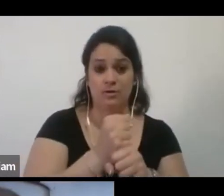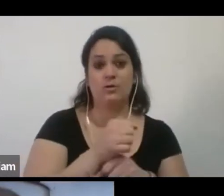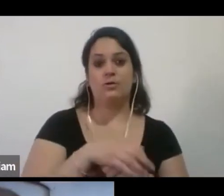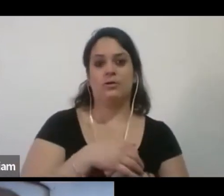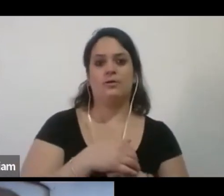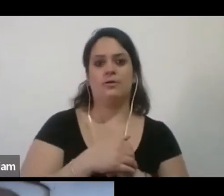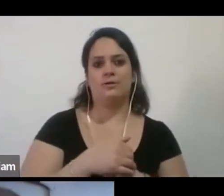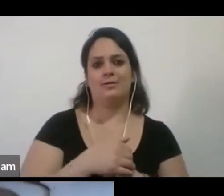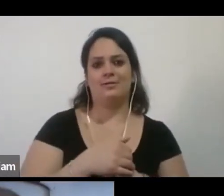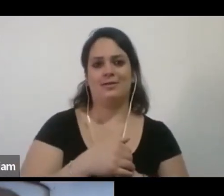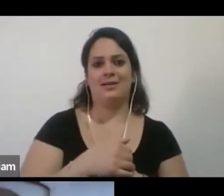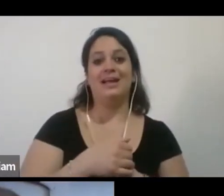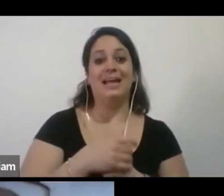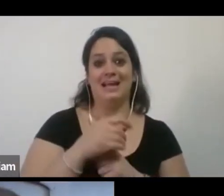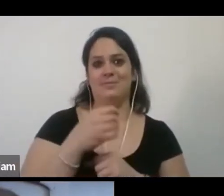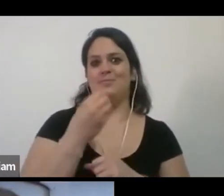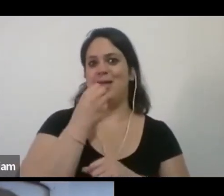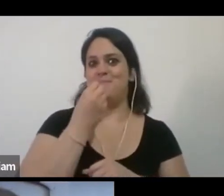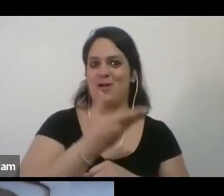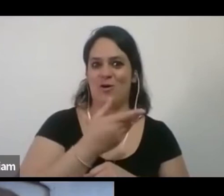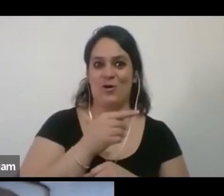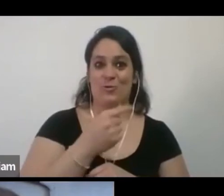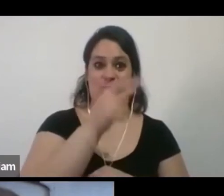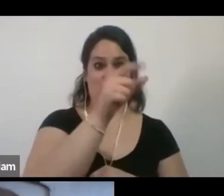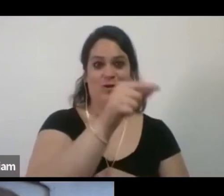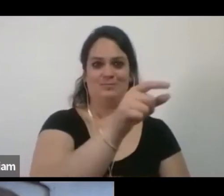es muy bueno cuando es elegido ese lugar.